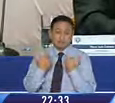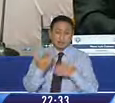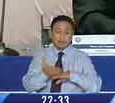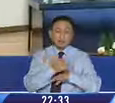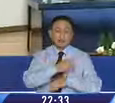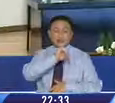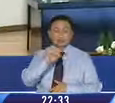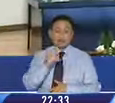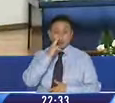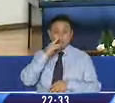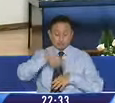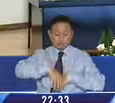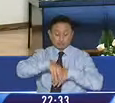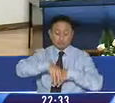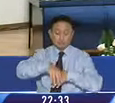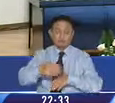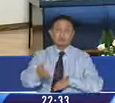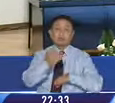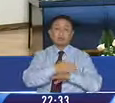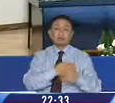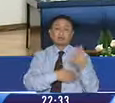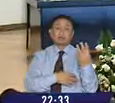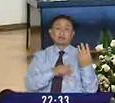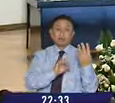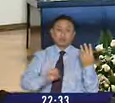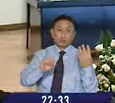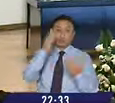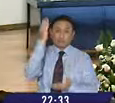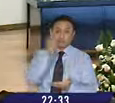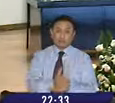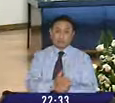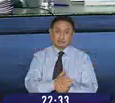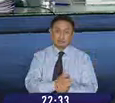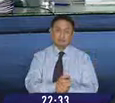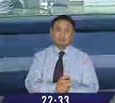junio concluyeron el pasado 14 de octubre.